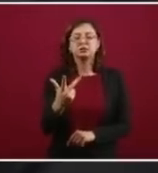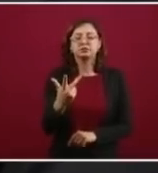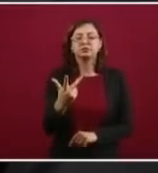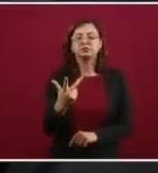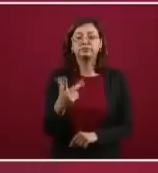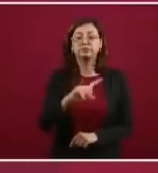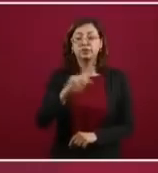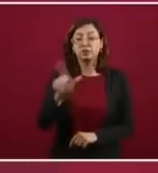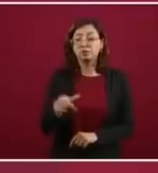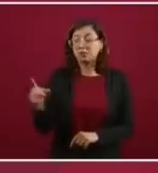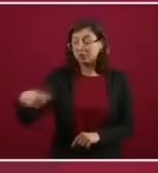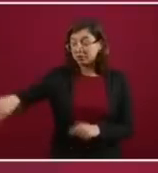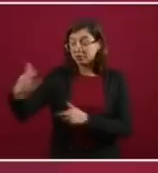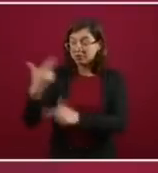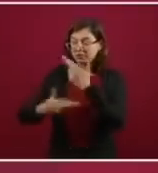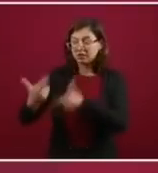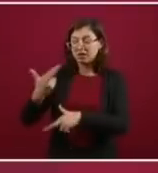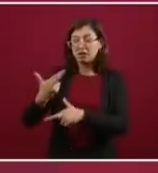les cueste trabajo